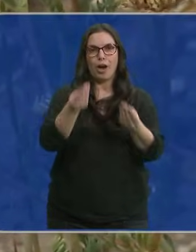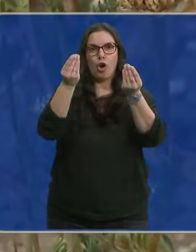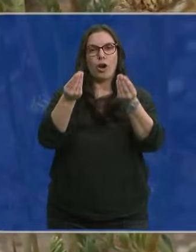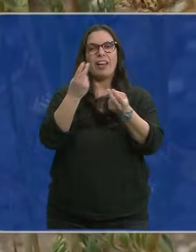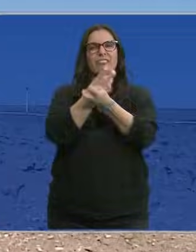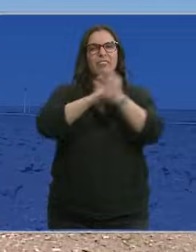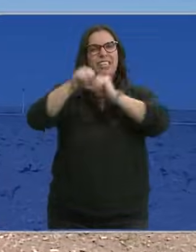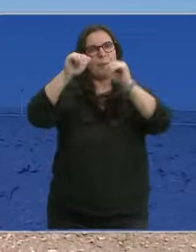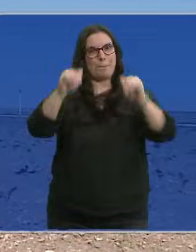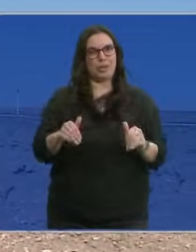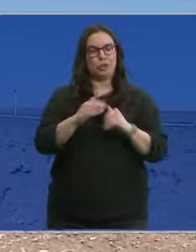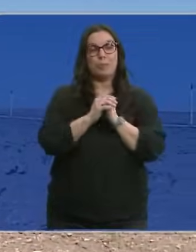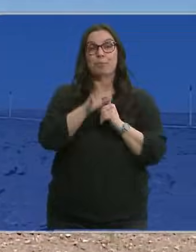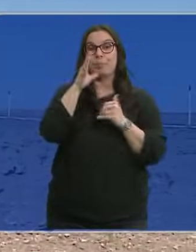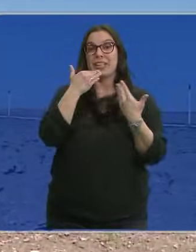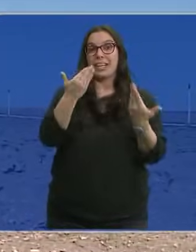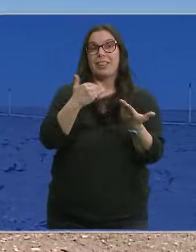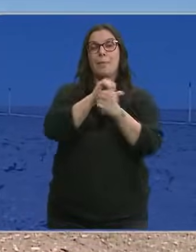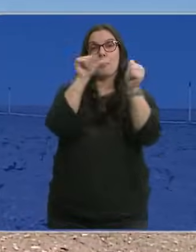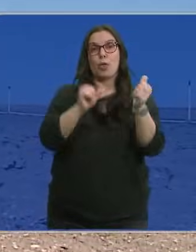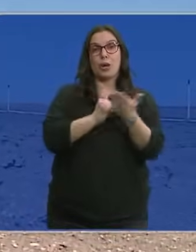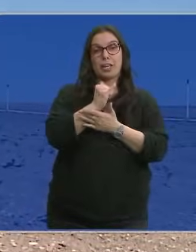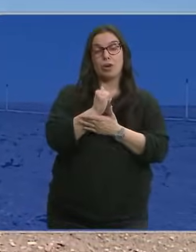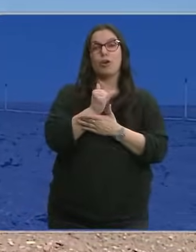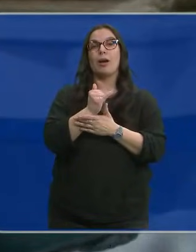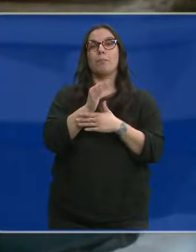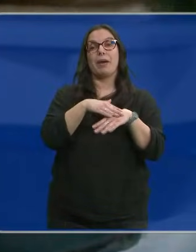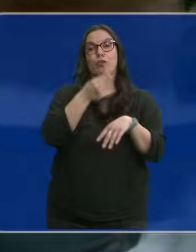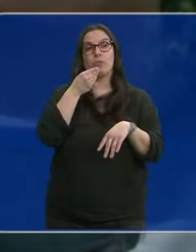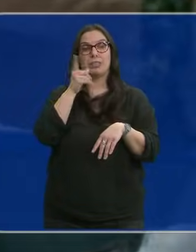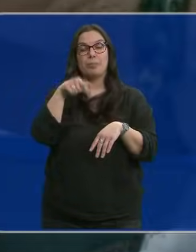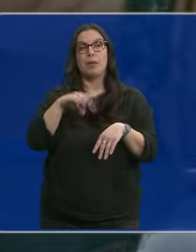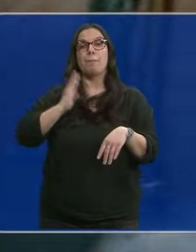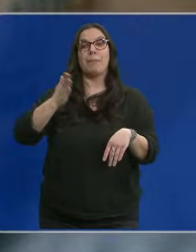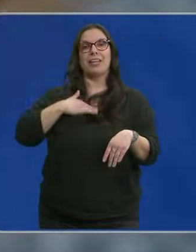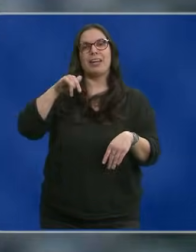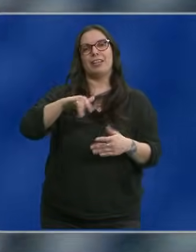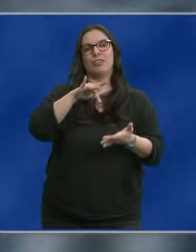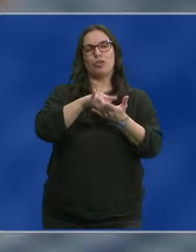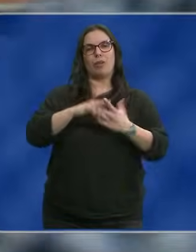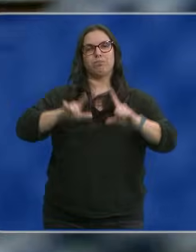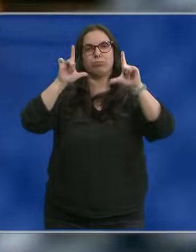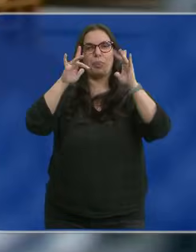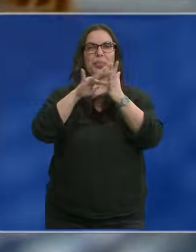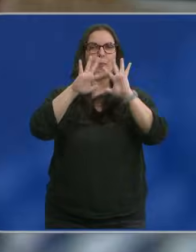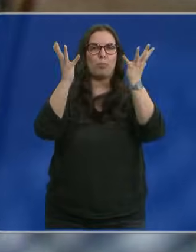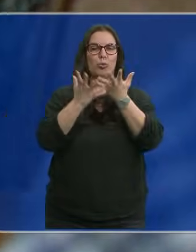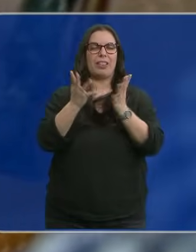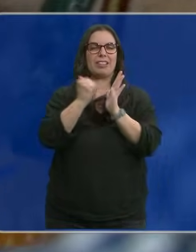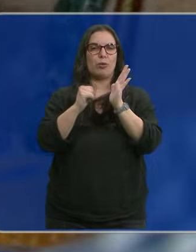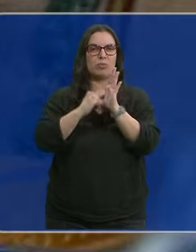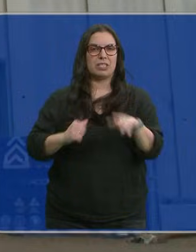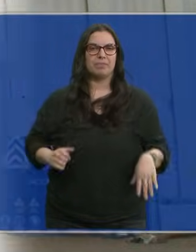uso de fertilizantes. Por eso, gracias a este modelo agrícola y alimentario, Castilla y León será mañana el escenario del Día Mundial de las